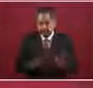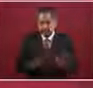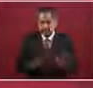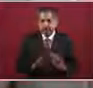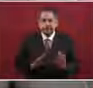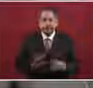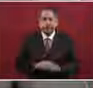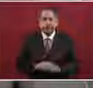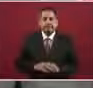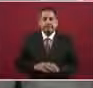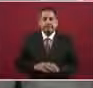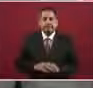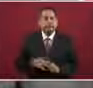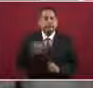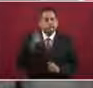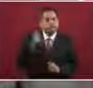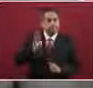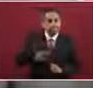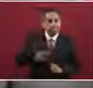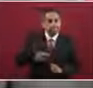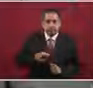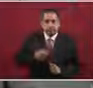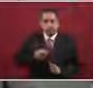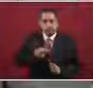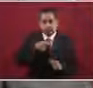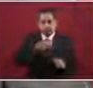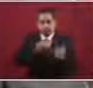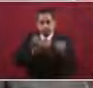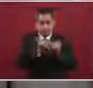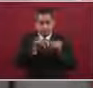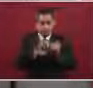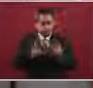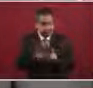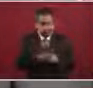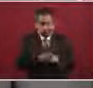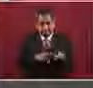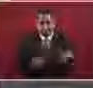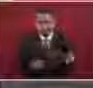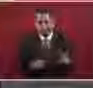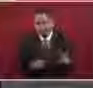porque cada vez que haya un hecho de estos,